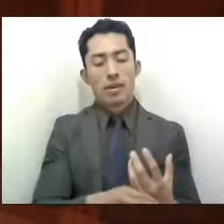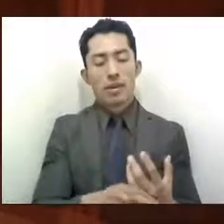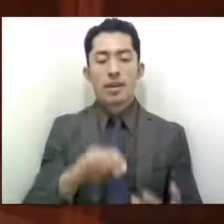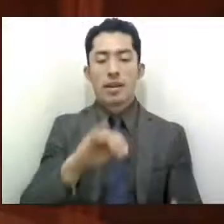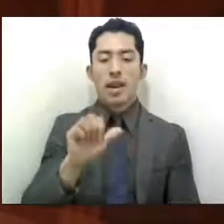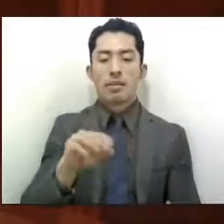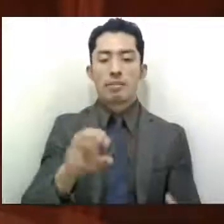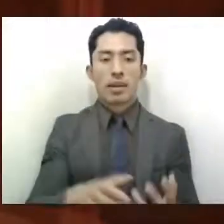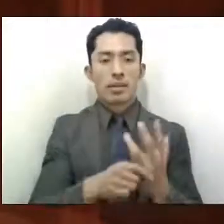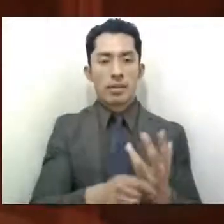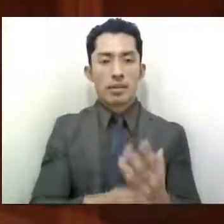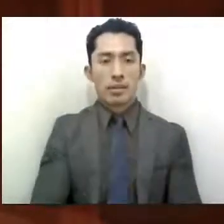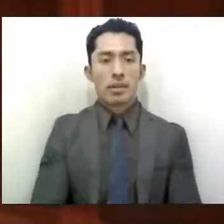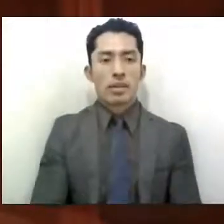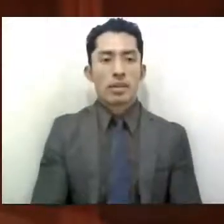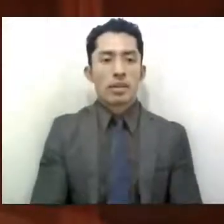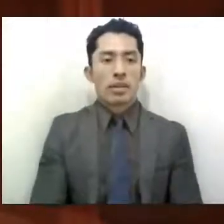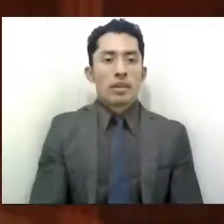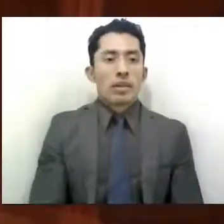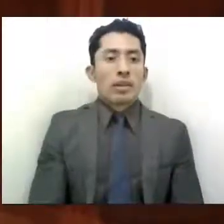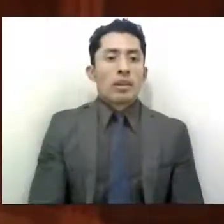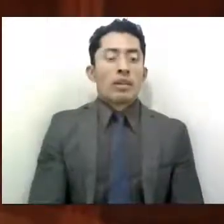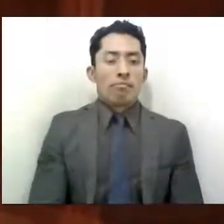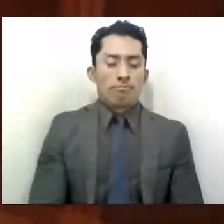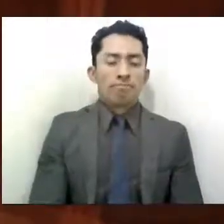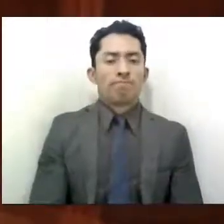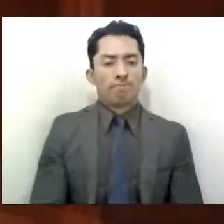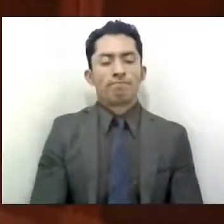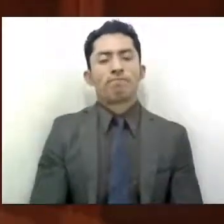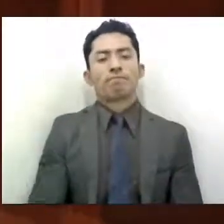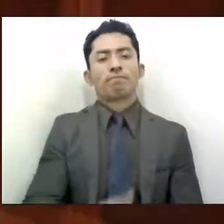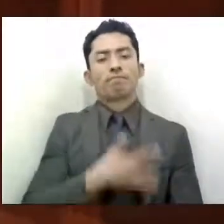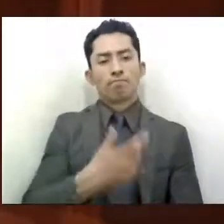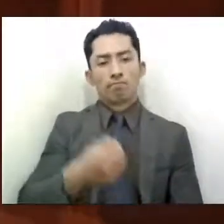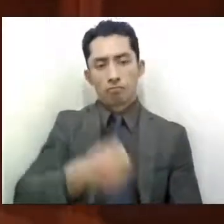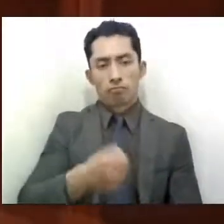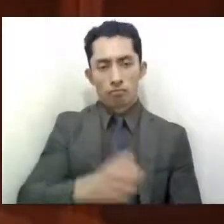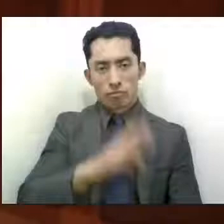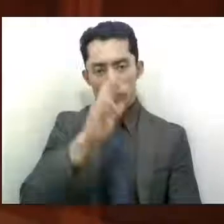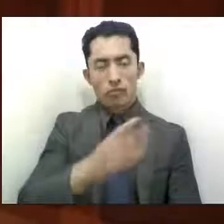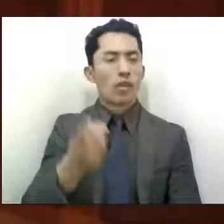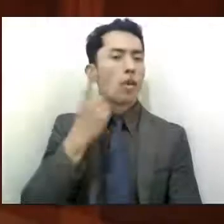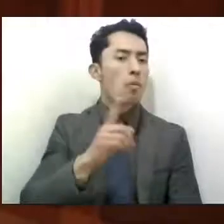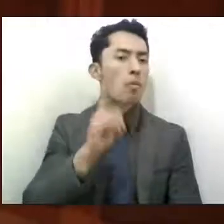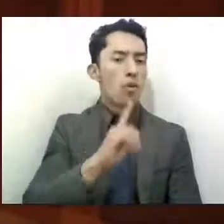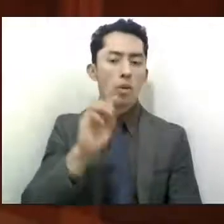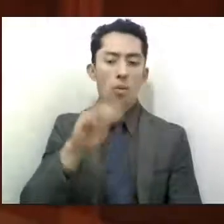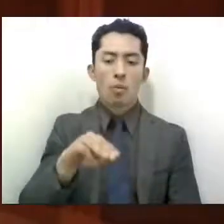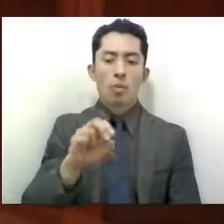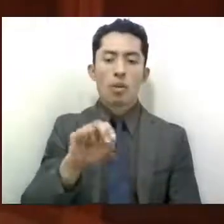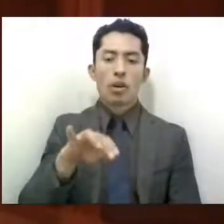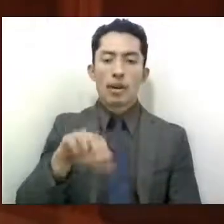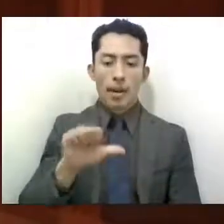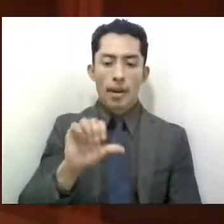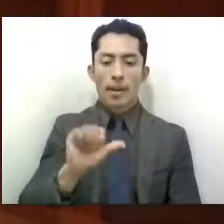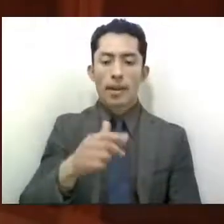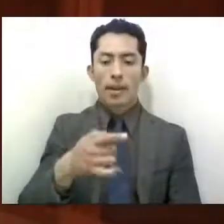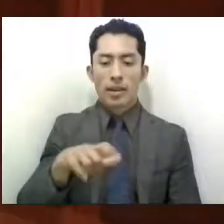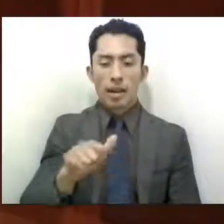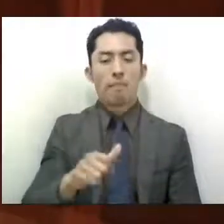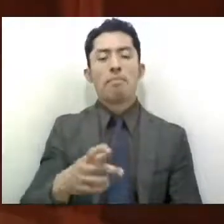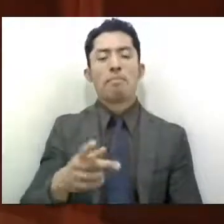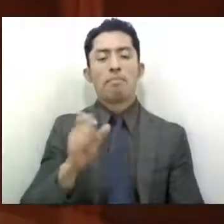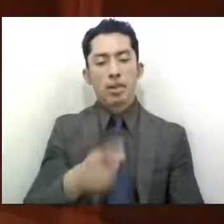Me permito saludar con respeto a la diputada Mónica Angélica Álvarez Nemer, a los integrantes de la mesa